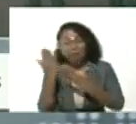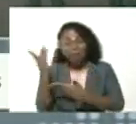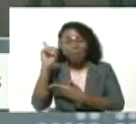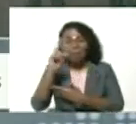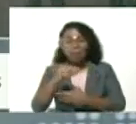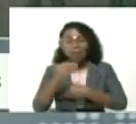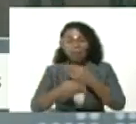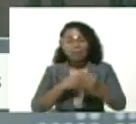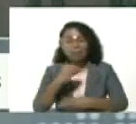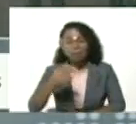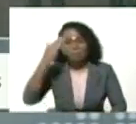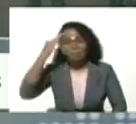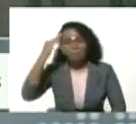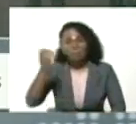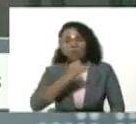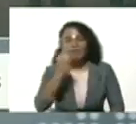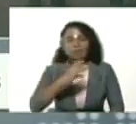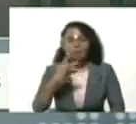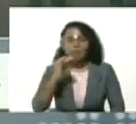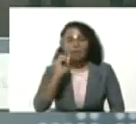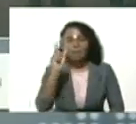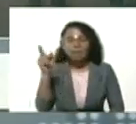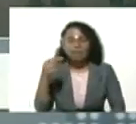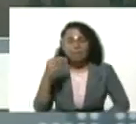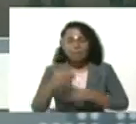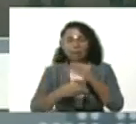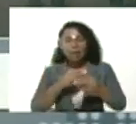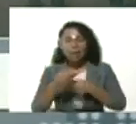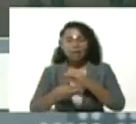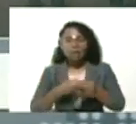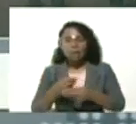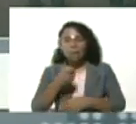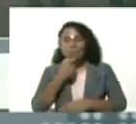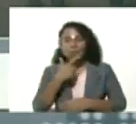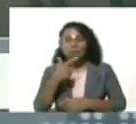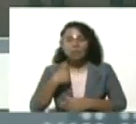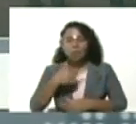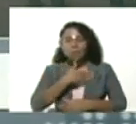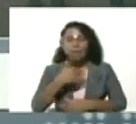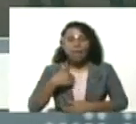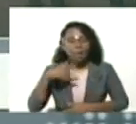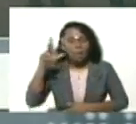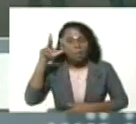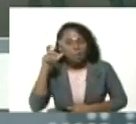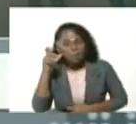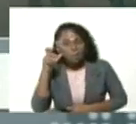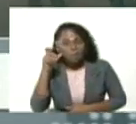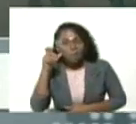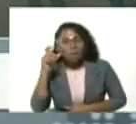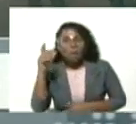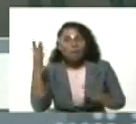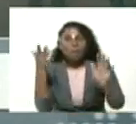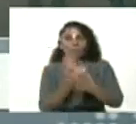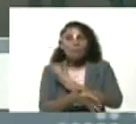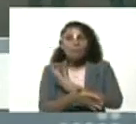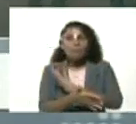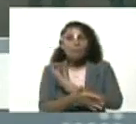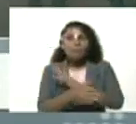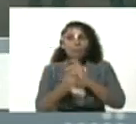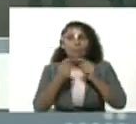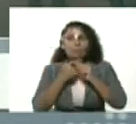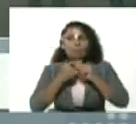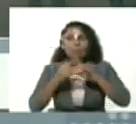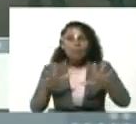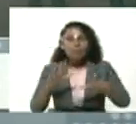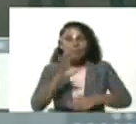el comandante de la SODI, general de división, Leonardo Bello. Quisiera escucharlo sobre el despliegue